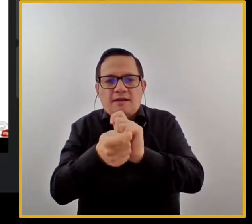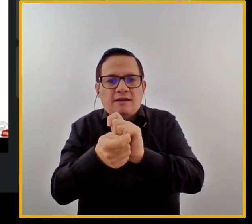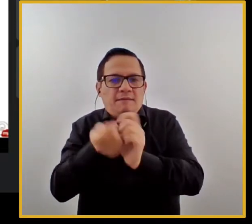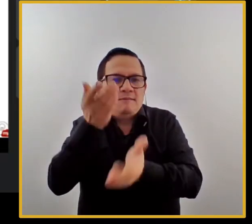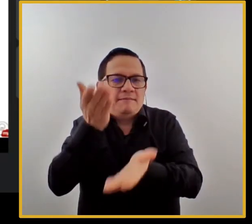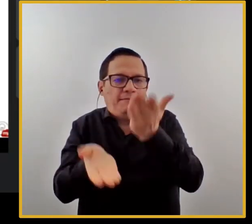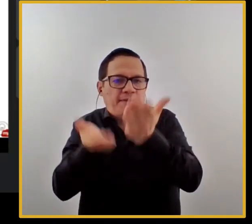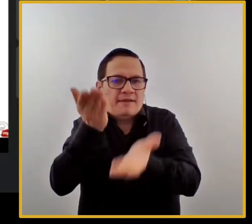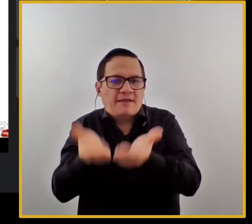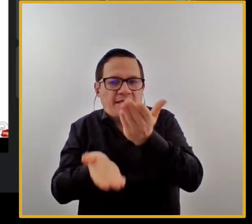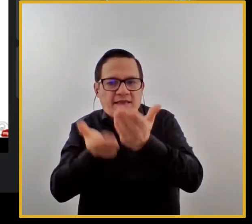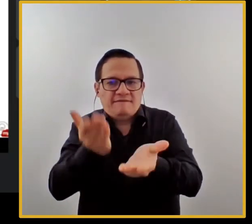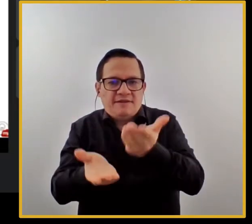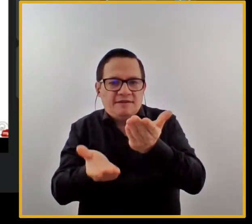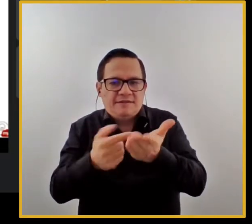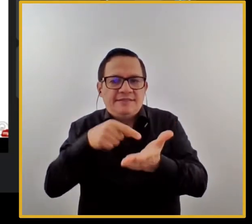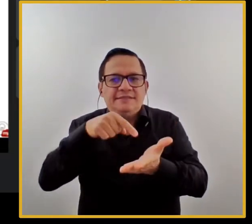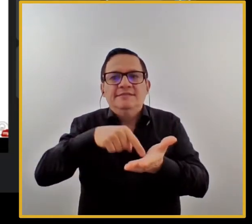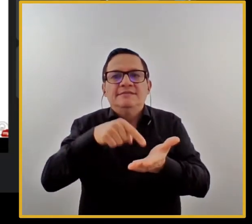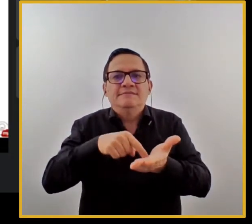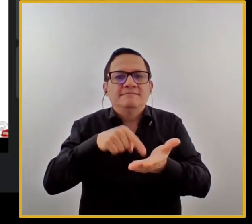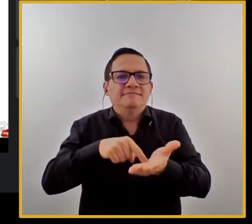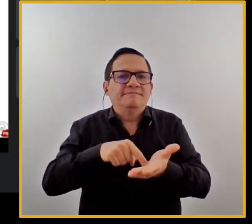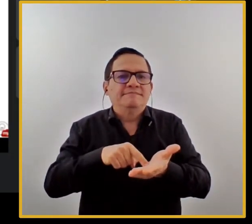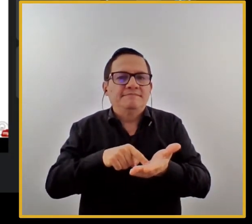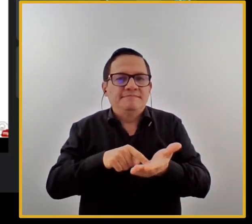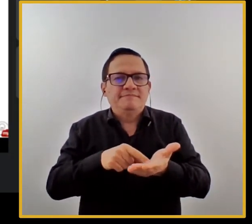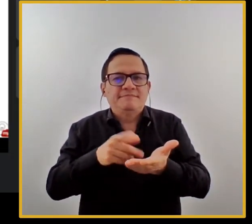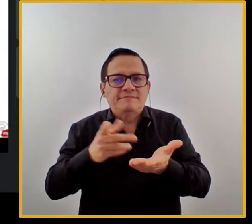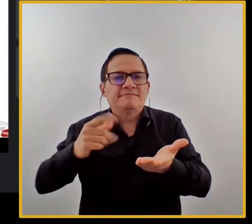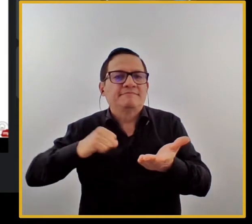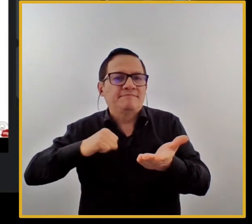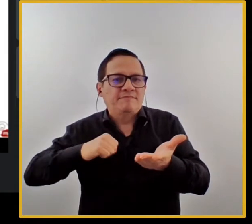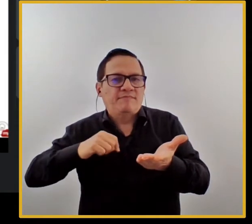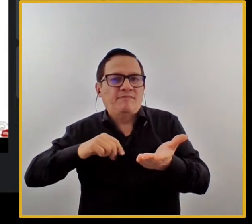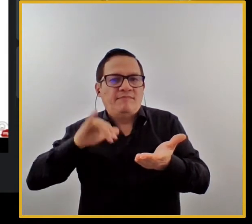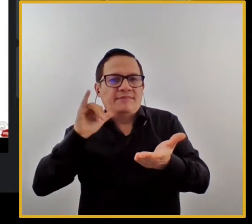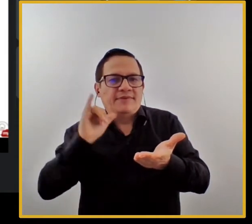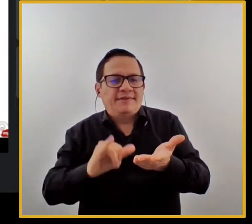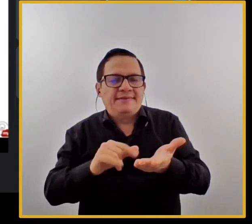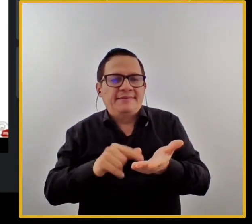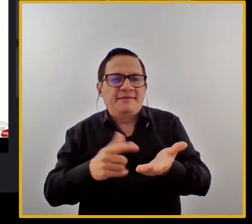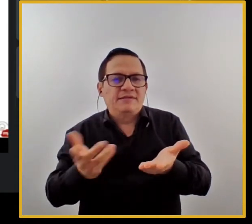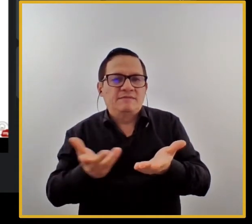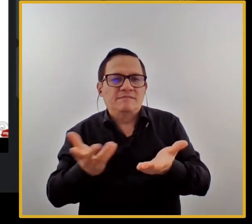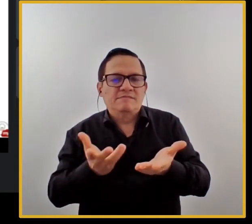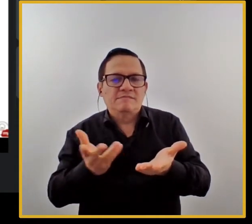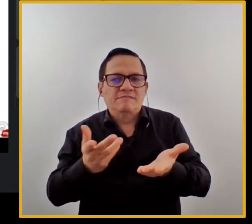variable, ¿cierto? Y para ello tenemos que,